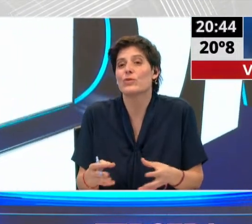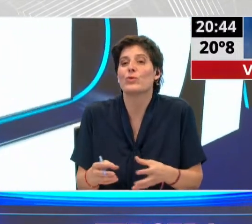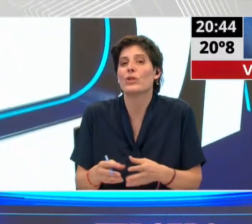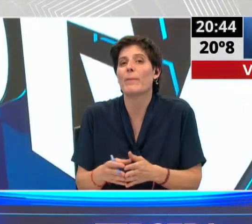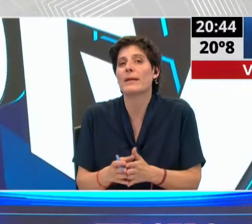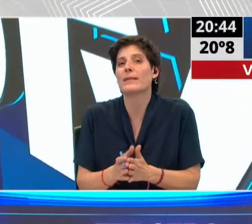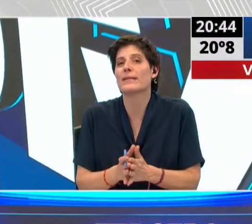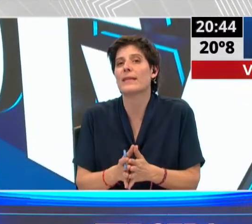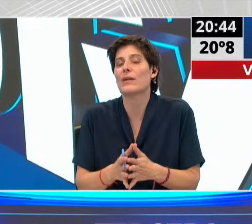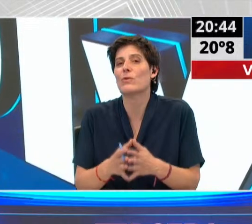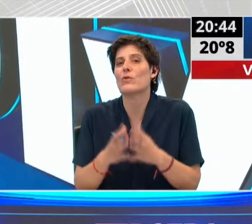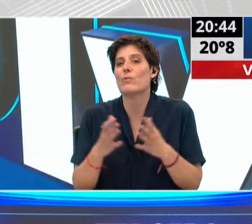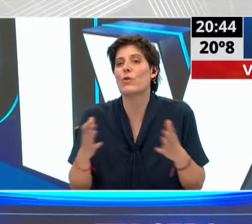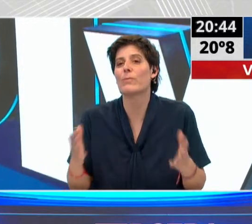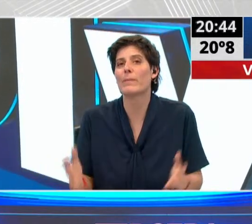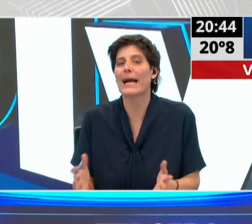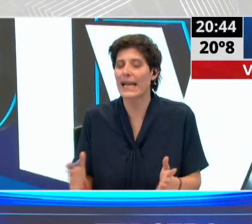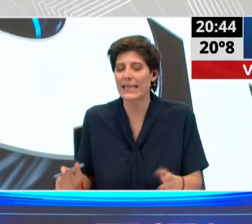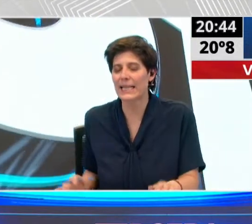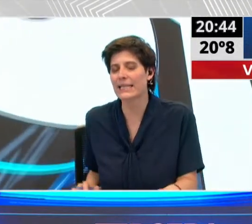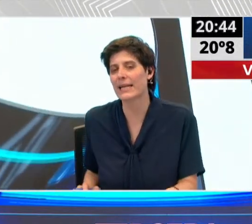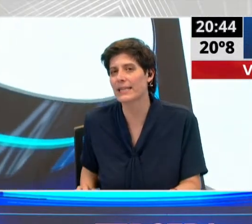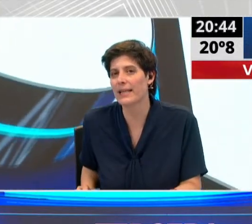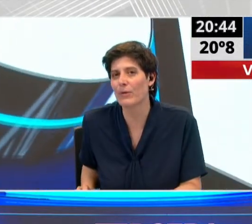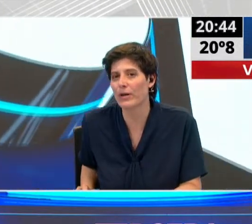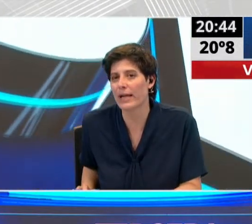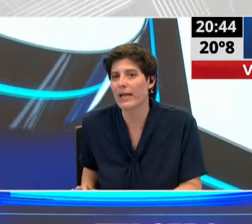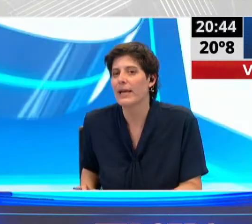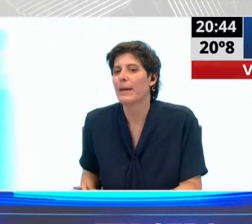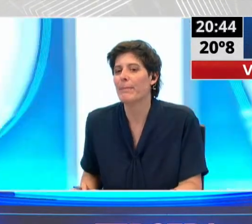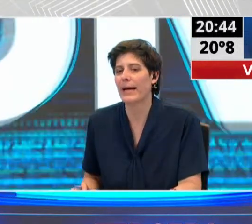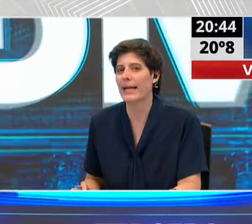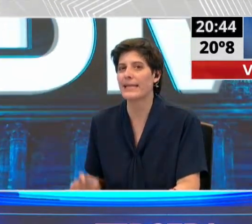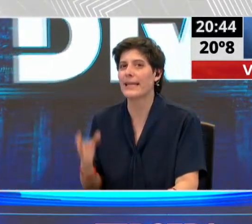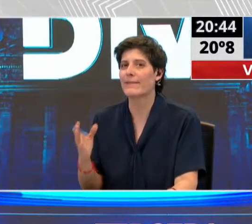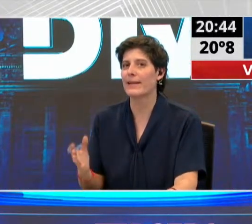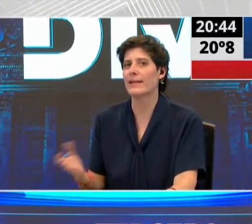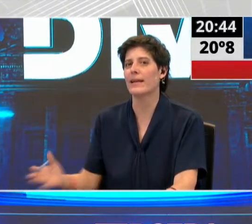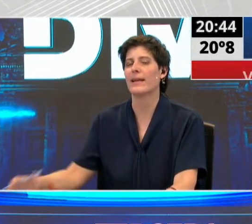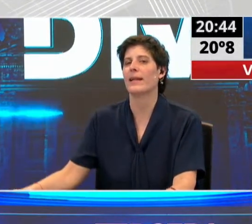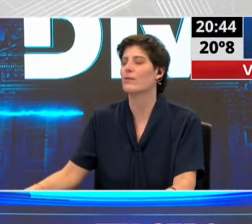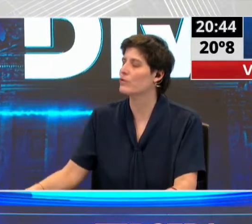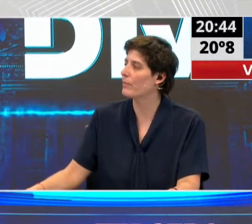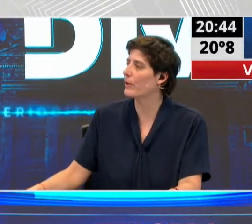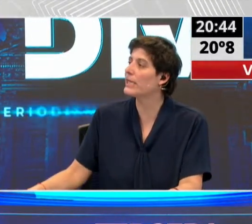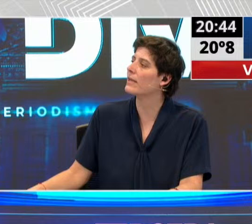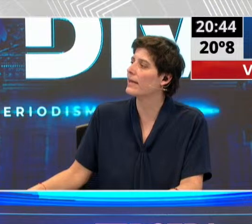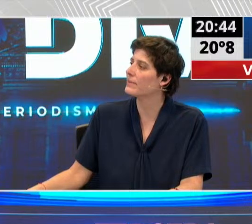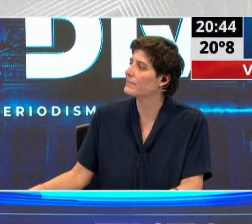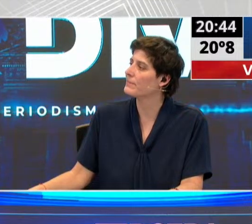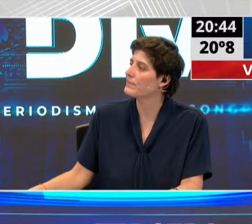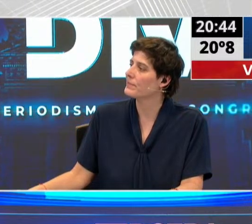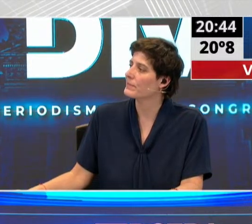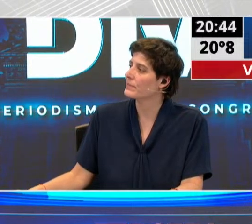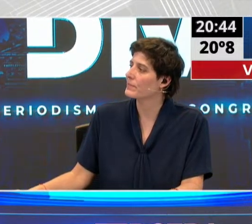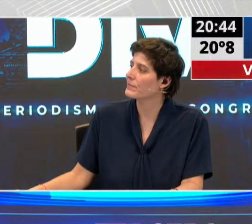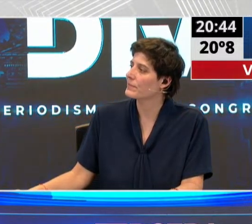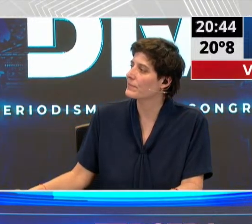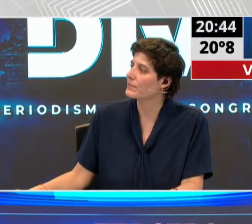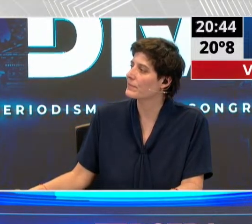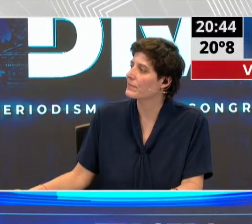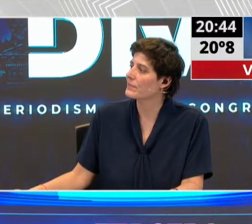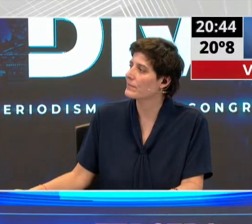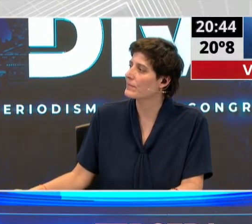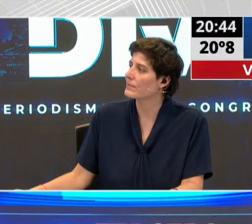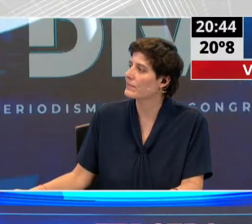ha constituido a partir de tener un volumen más grande de integrantes de bloque para intervenir en la discusión política. Totalmente.